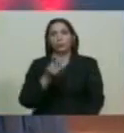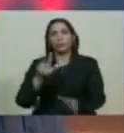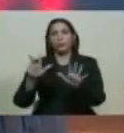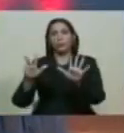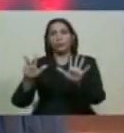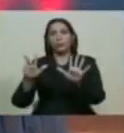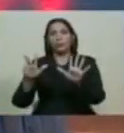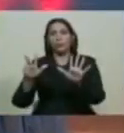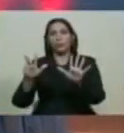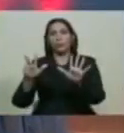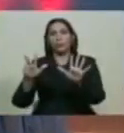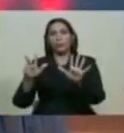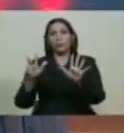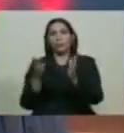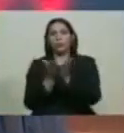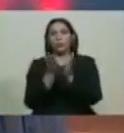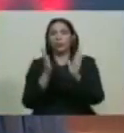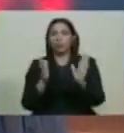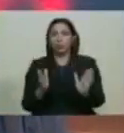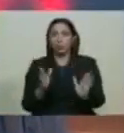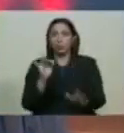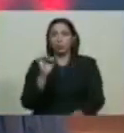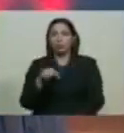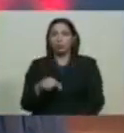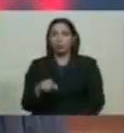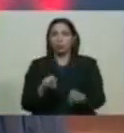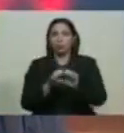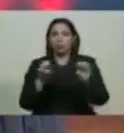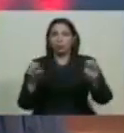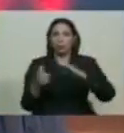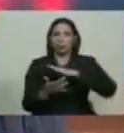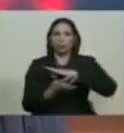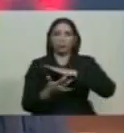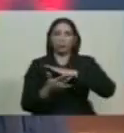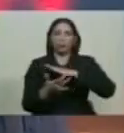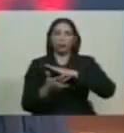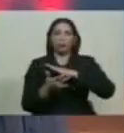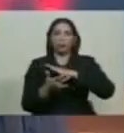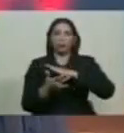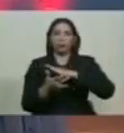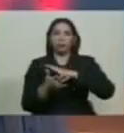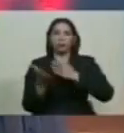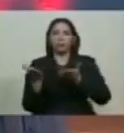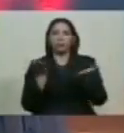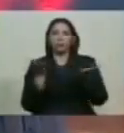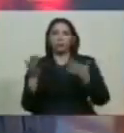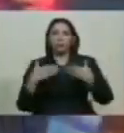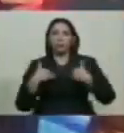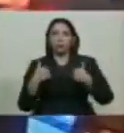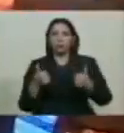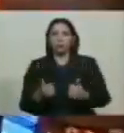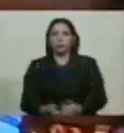28 bachilleres también reciben el título en Educación Técnica en el área de Servicios de la Salud.